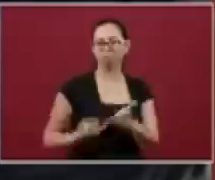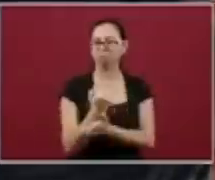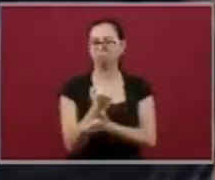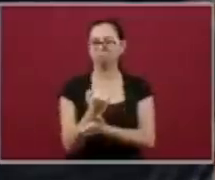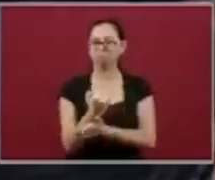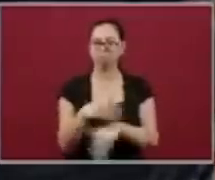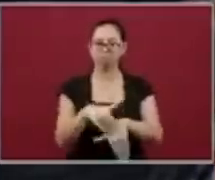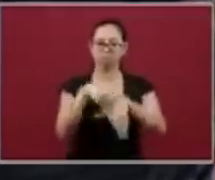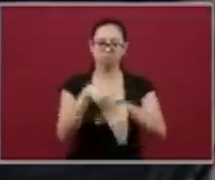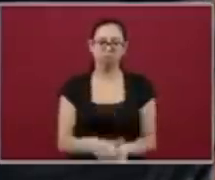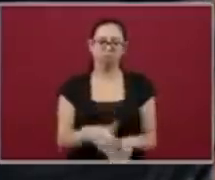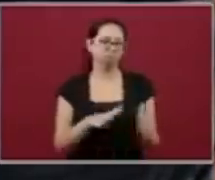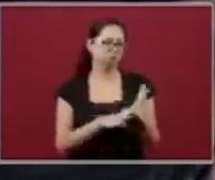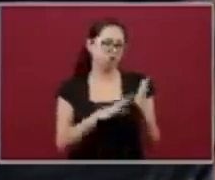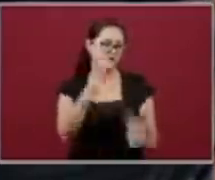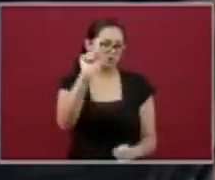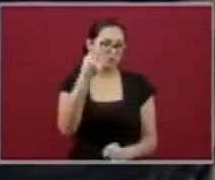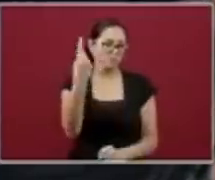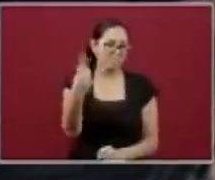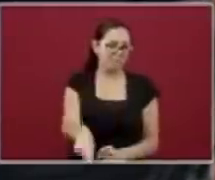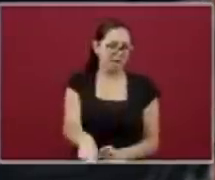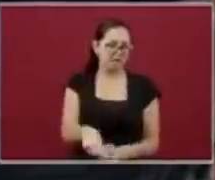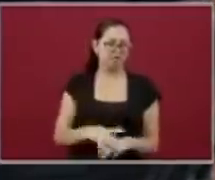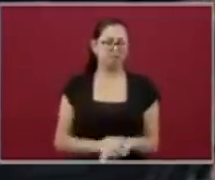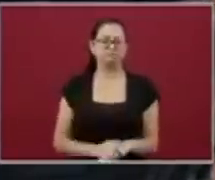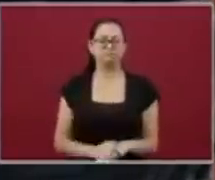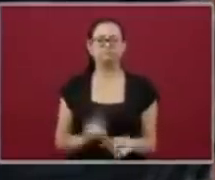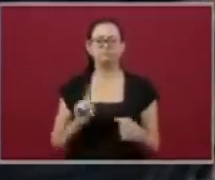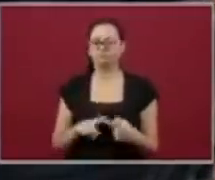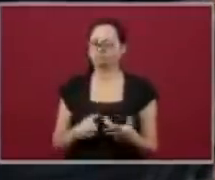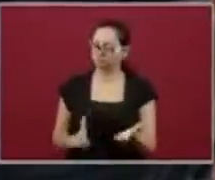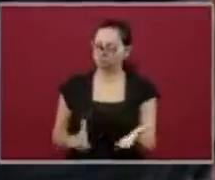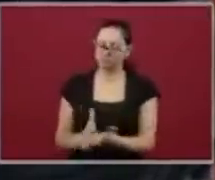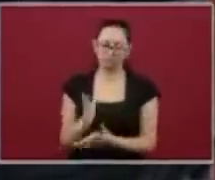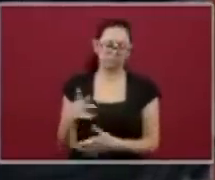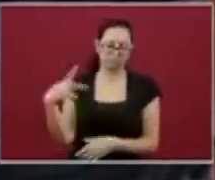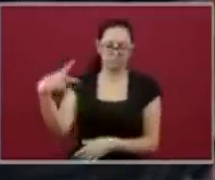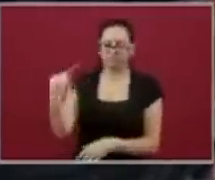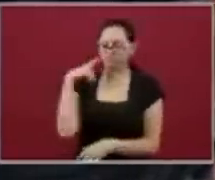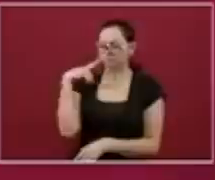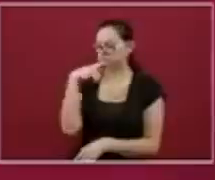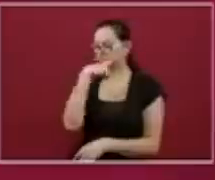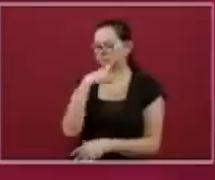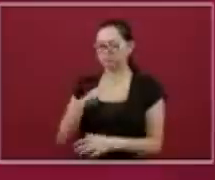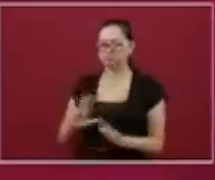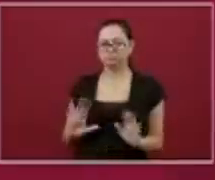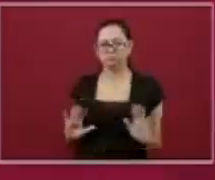lo que señala la Constitución, la no intervención, la autodeterminación de los pueblos.